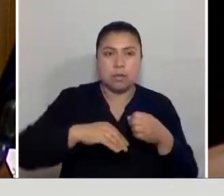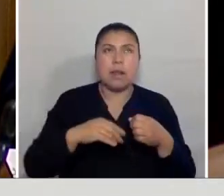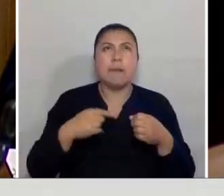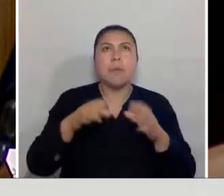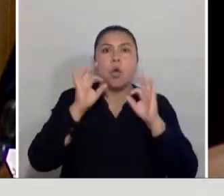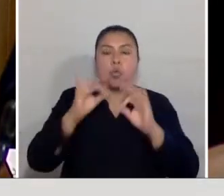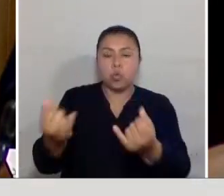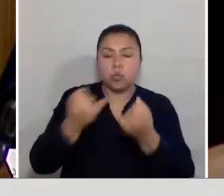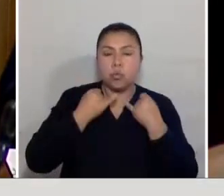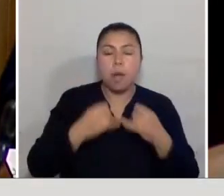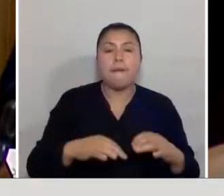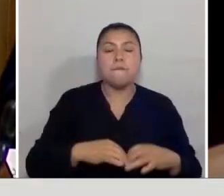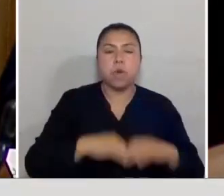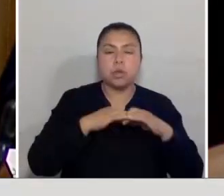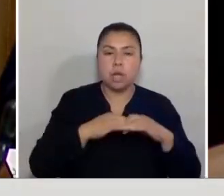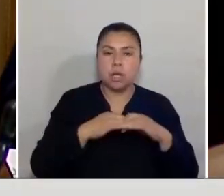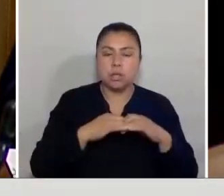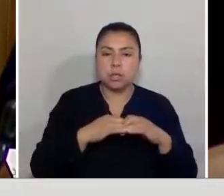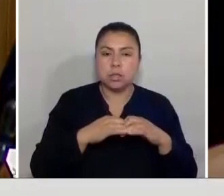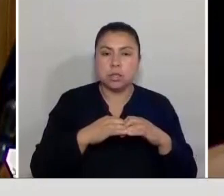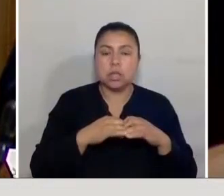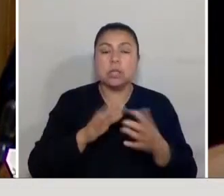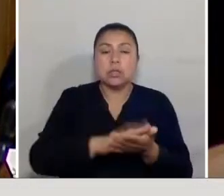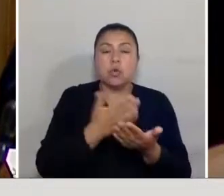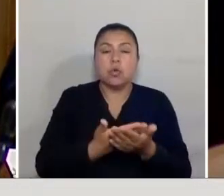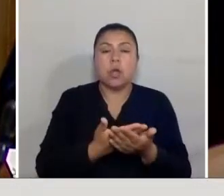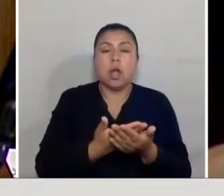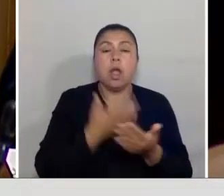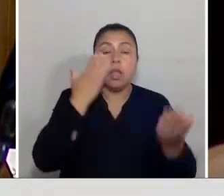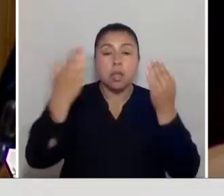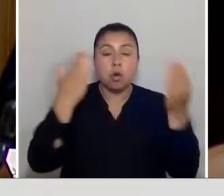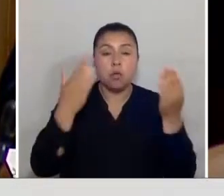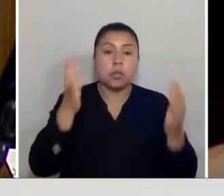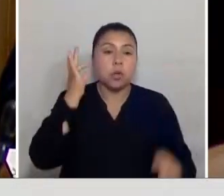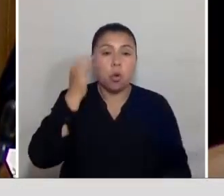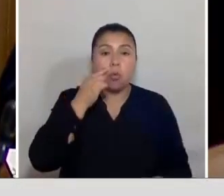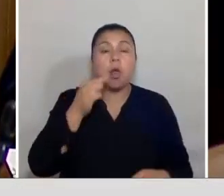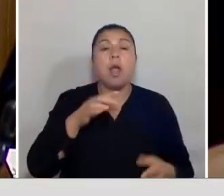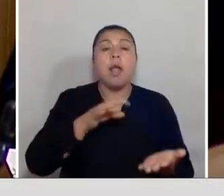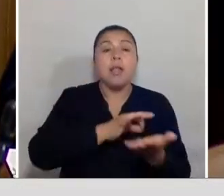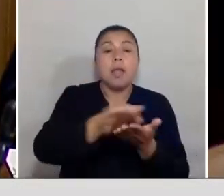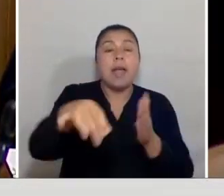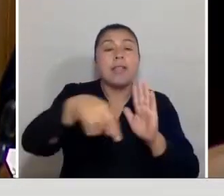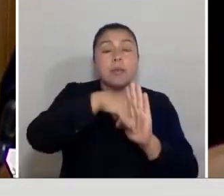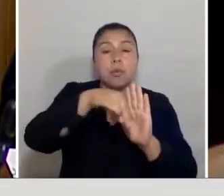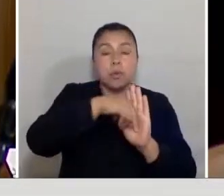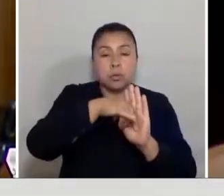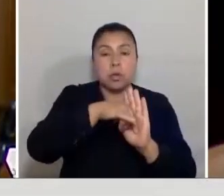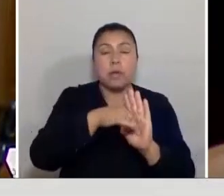fortalecer también la salud de la y los vecinos de la provincia de chiloé he dicho presidenta muchas gra gracias